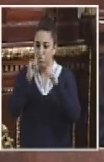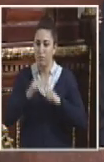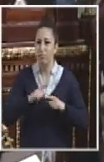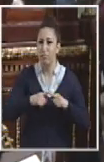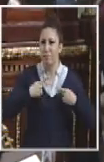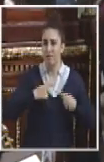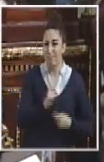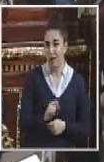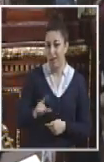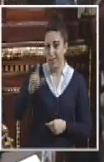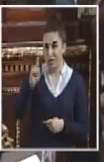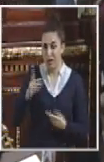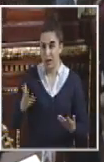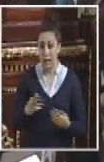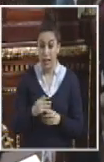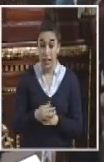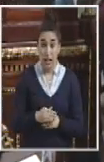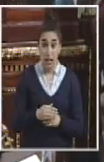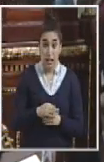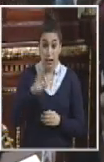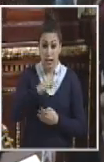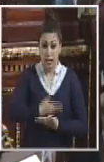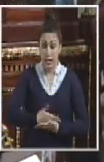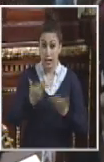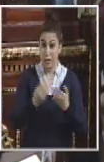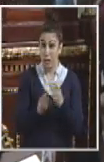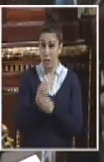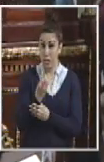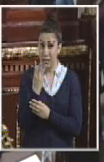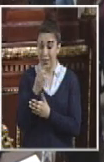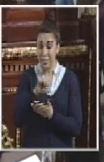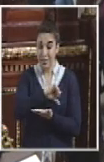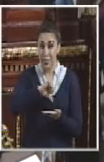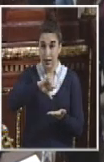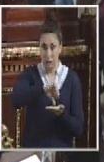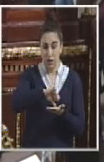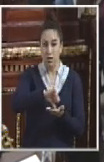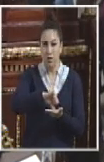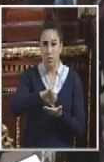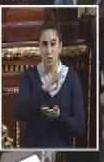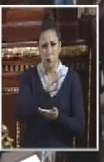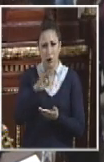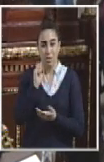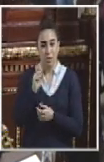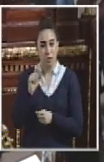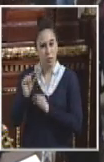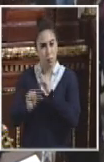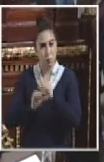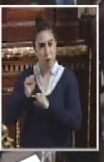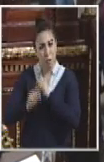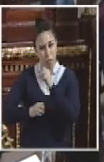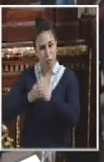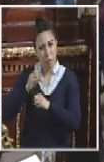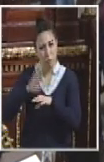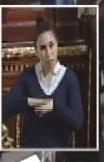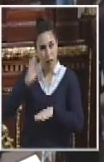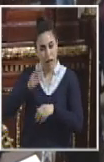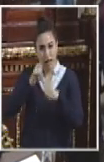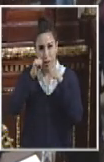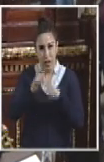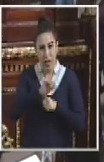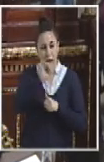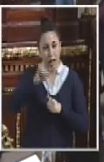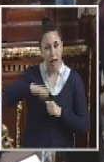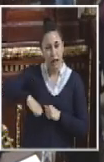profesionales. La creación de los centros constituye una política pública de desarrollo social con el objeto de proporcionar a los adultos